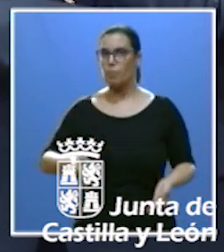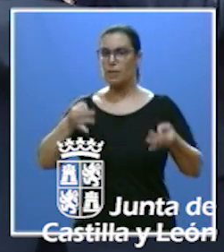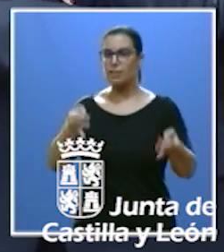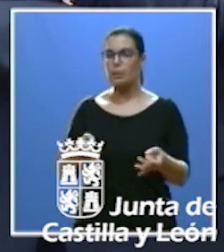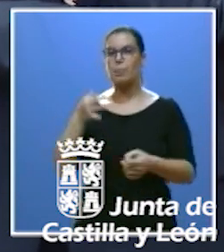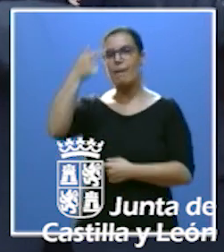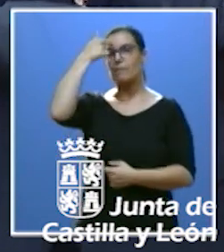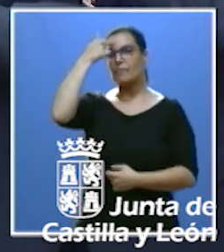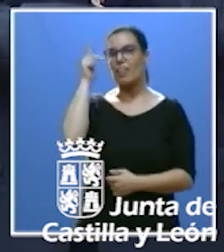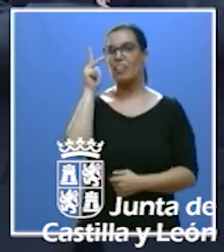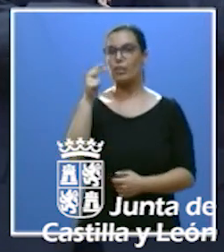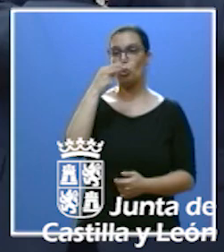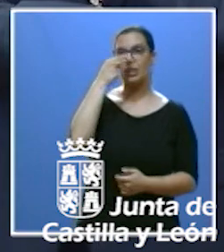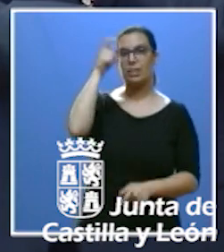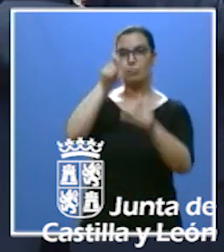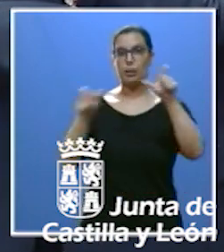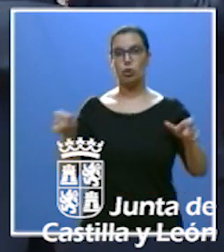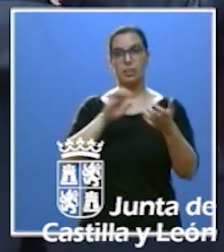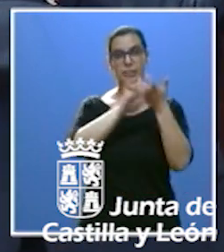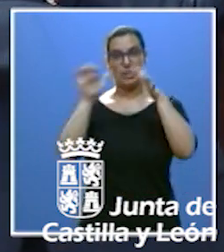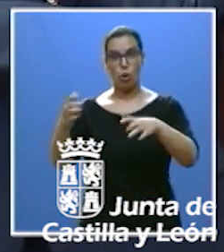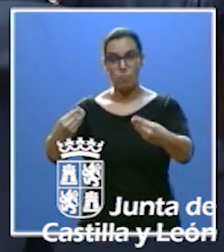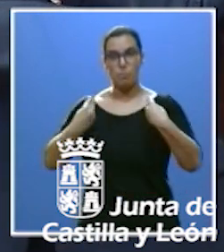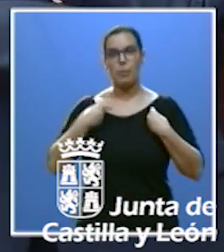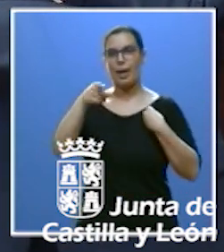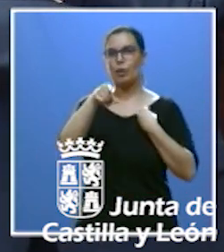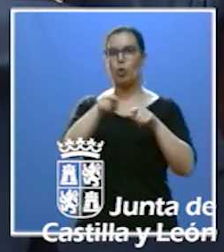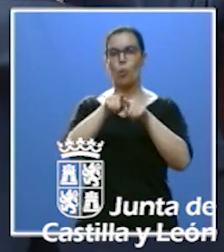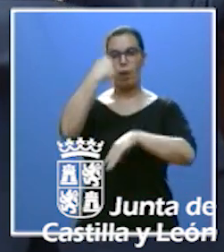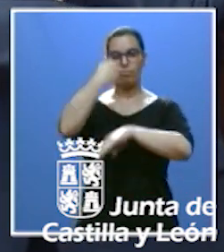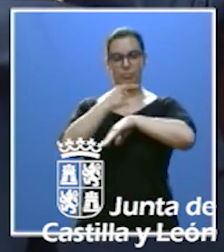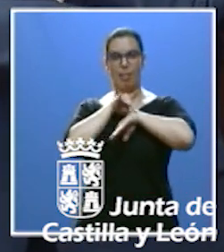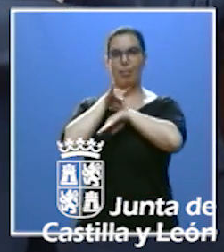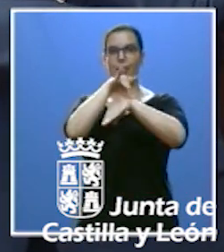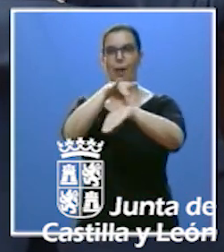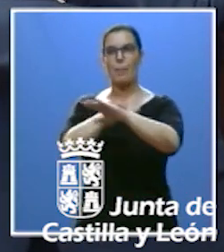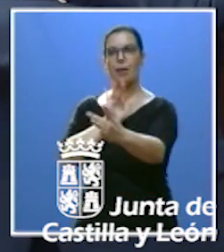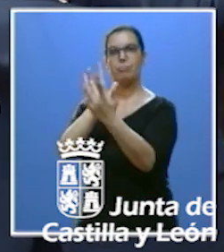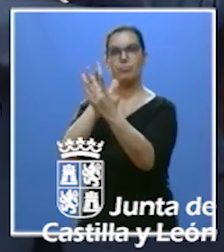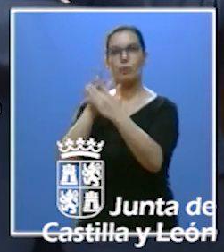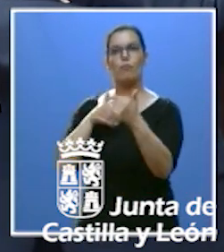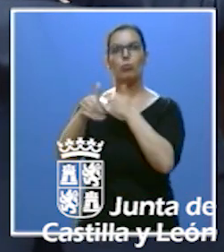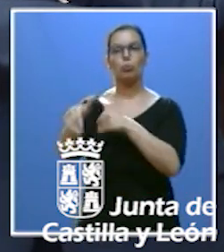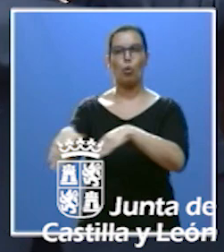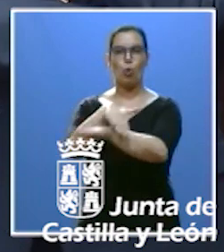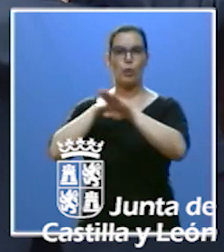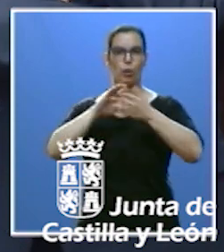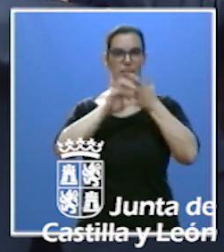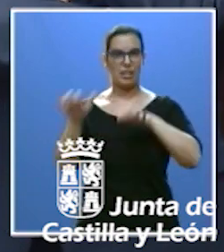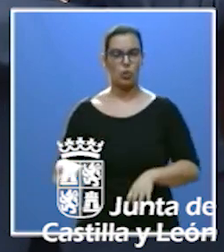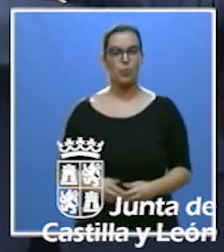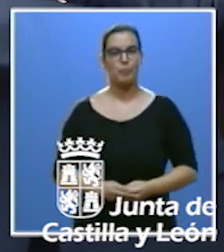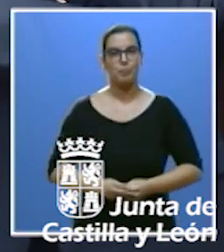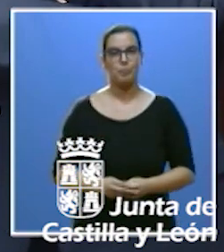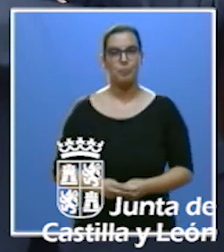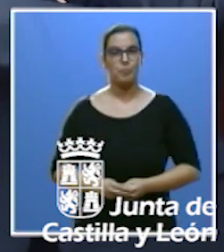e intereses de los ciudadanos castellano-leoneses son nuestra guía en las relaciones con el futuro gobierno de Castilla y León. En